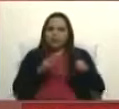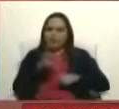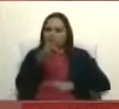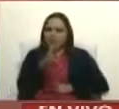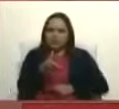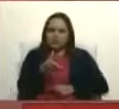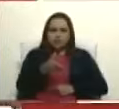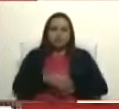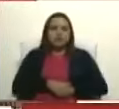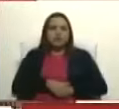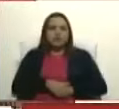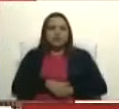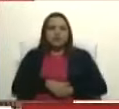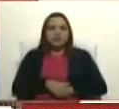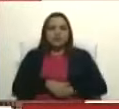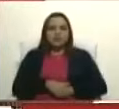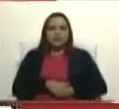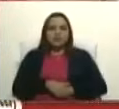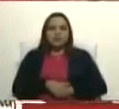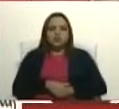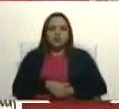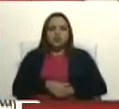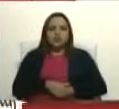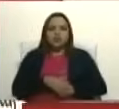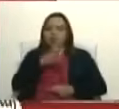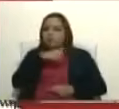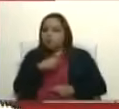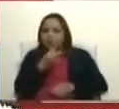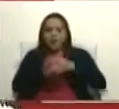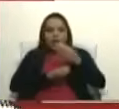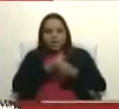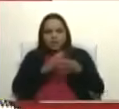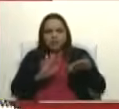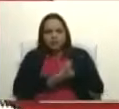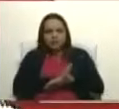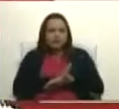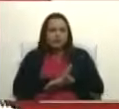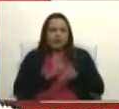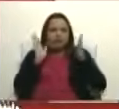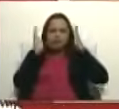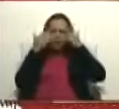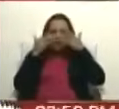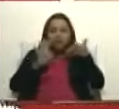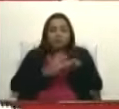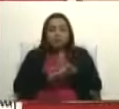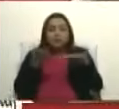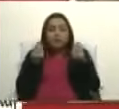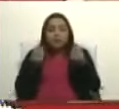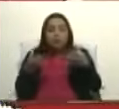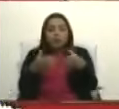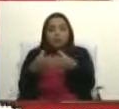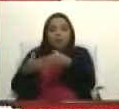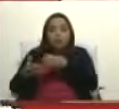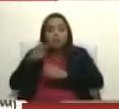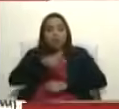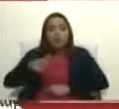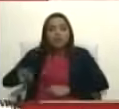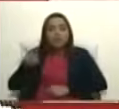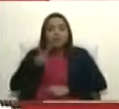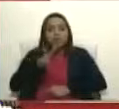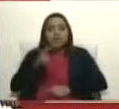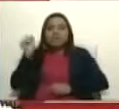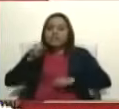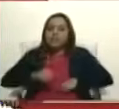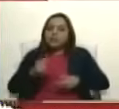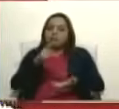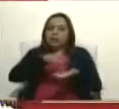no me quita la visión sobre el amplio grupo de venezolanos que se sumó a